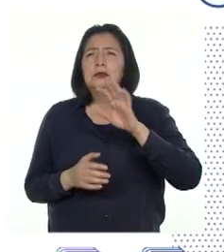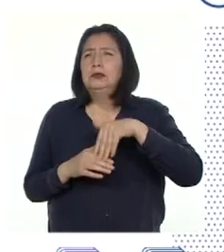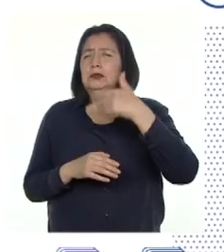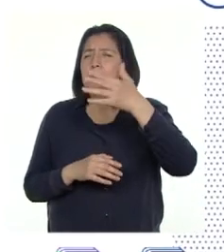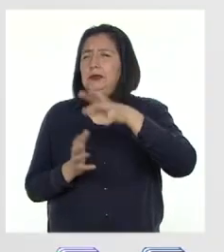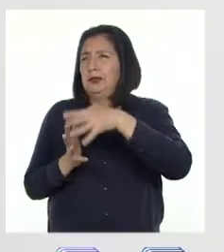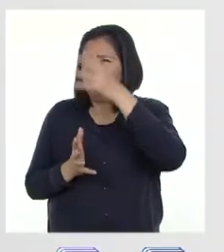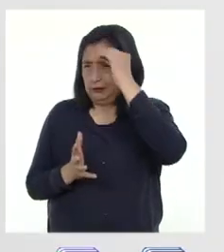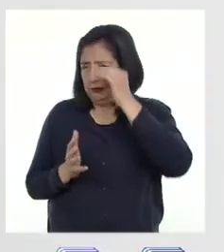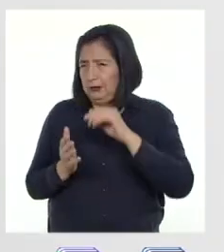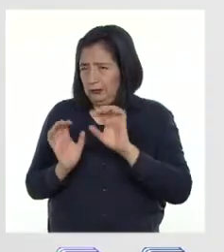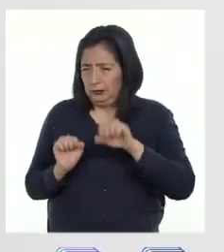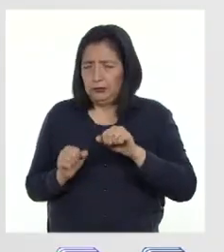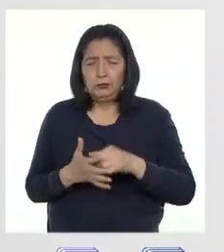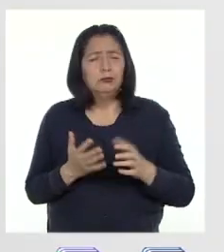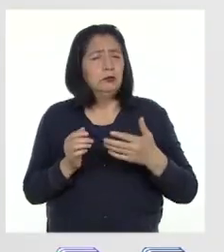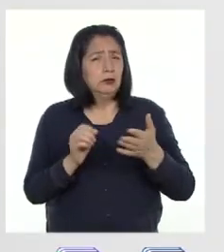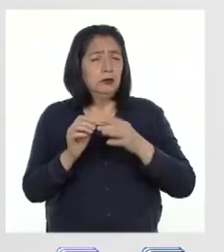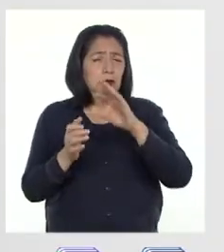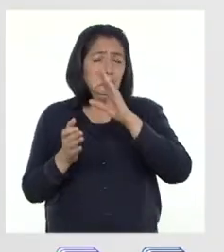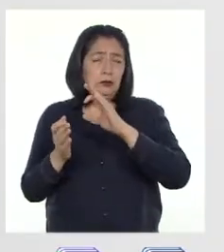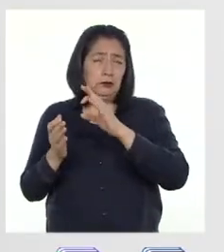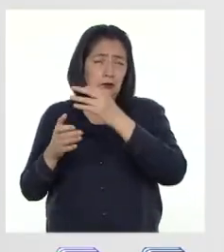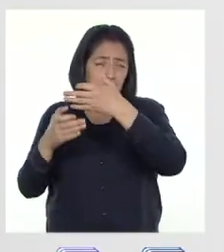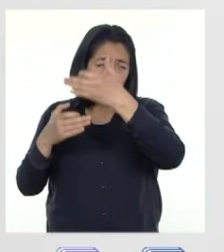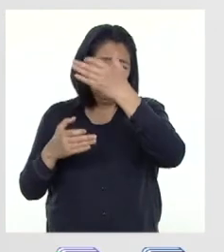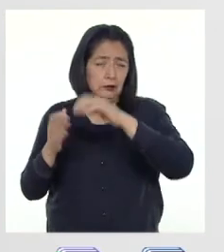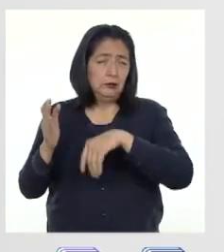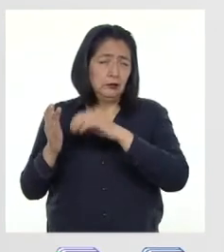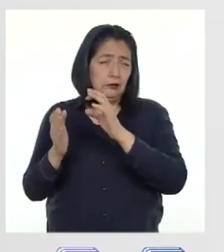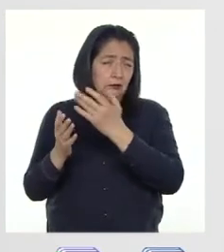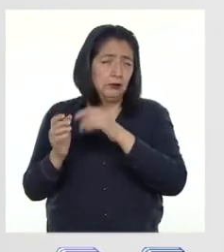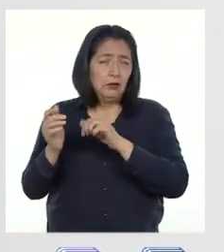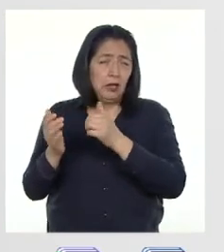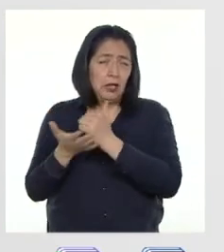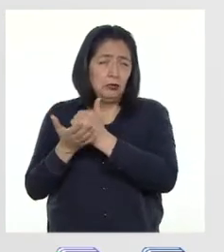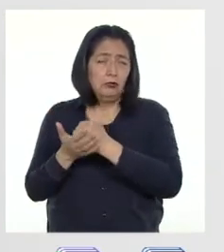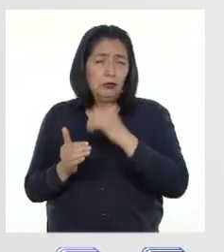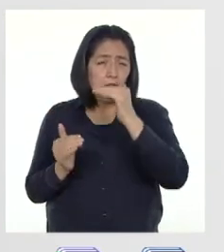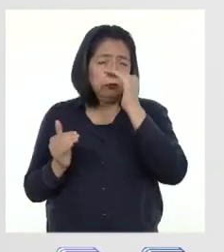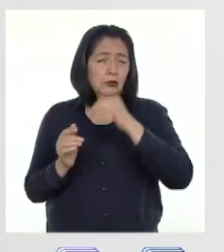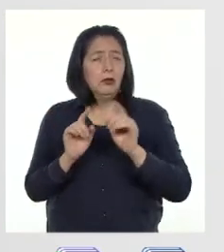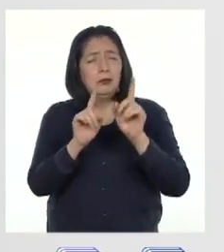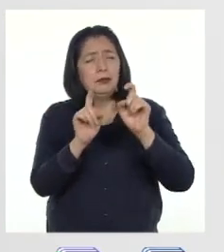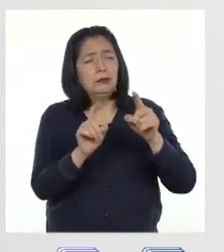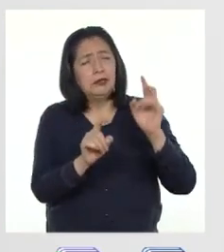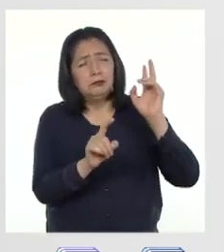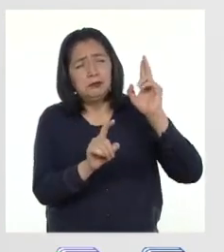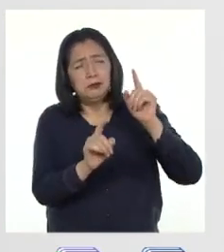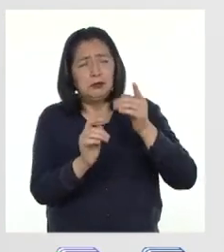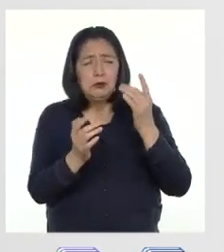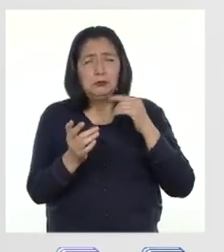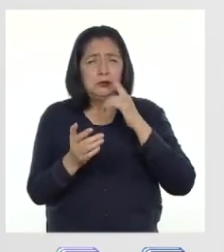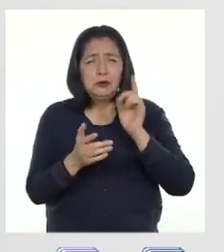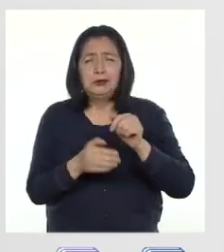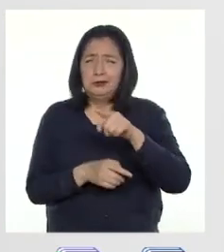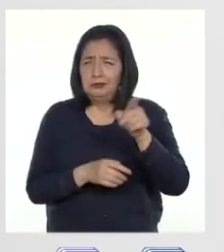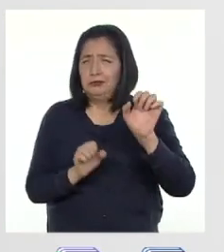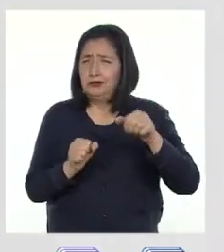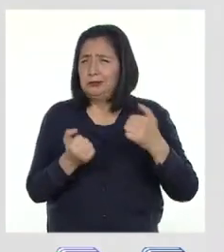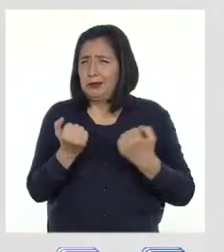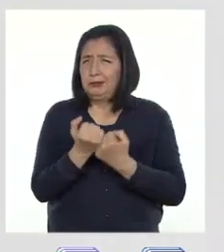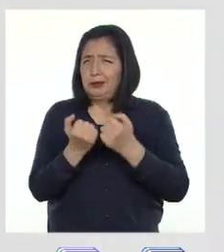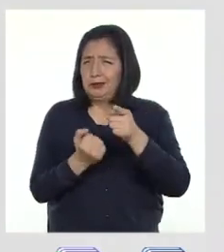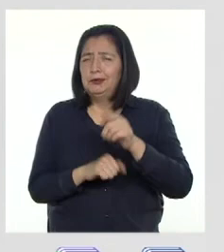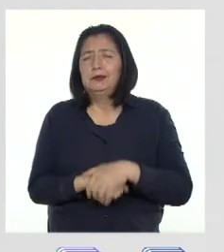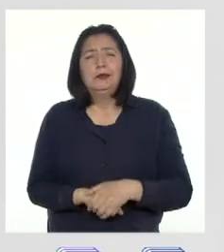en sus aprendizajes. Pueden llenar la ficha con ayuda de un adulto o hacer las consultas que necesiten con sus profesores y profesoras. Ellos están ahí para